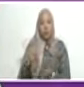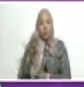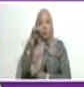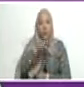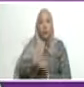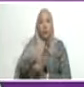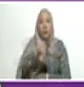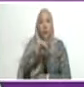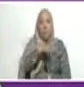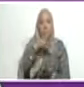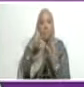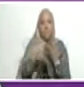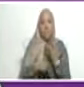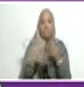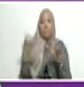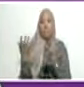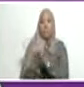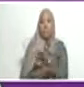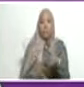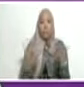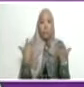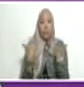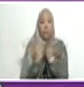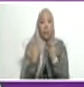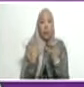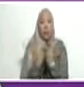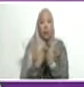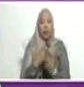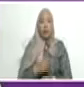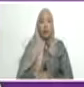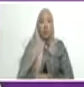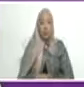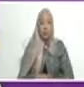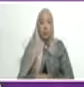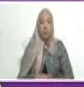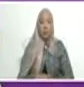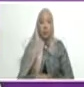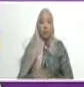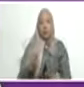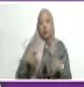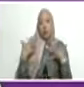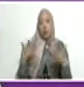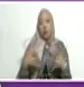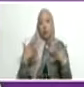Su único plan es la violencia, la venganza, el ego.